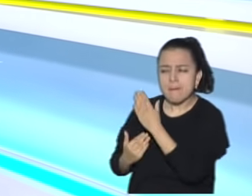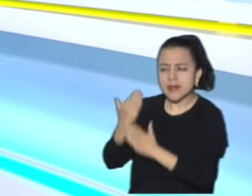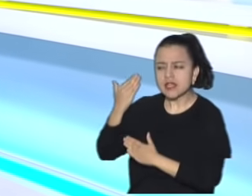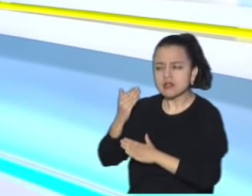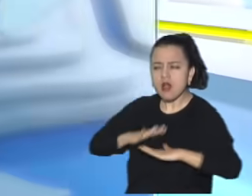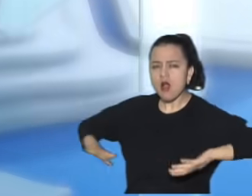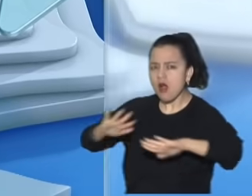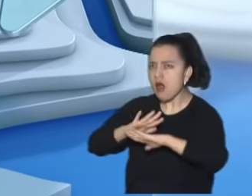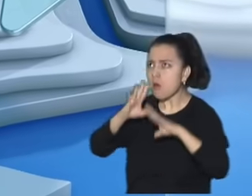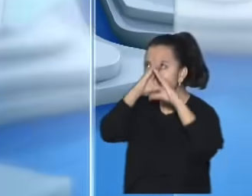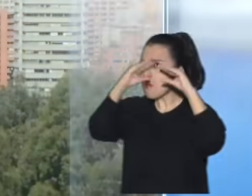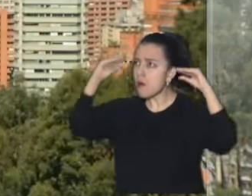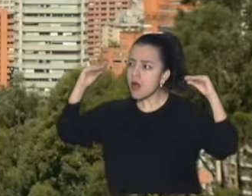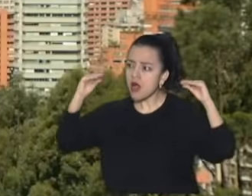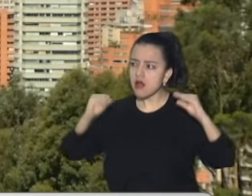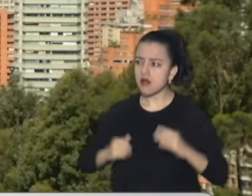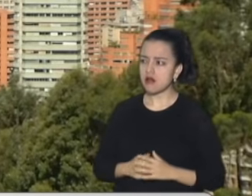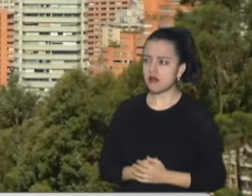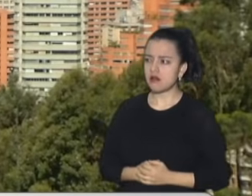capital?